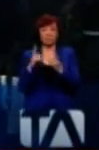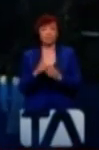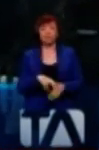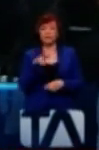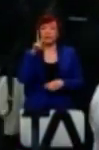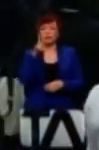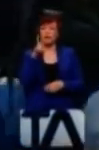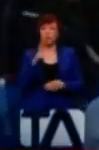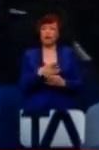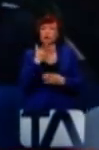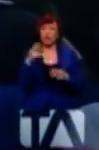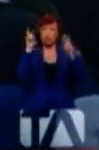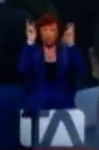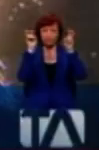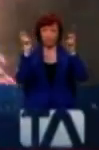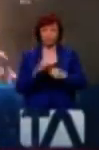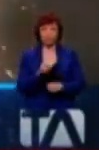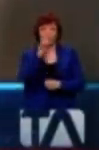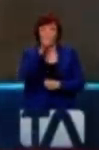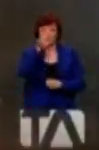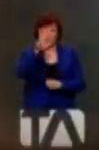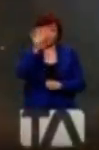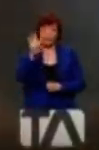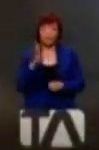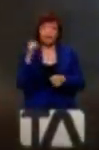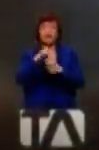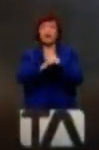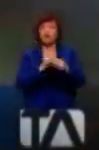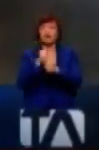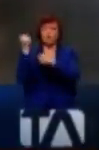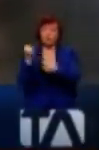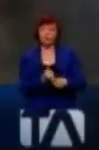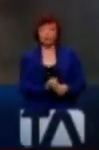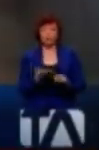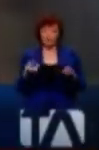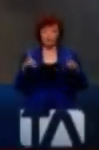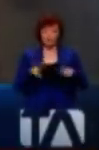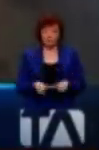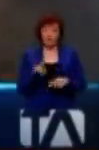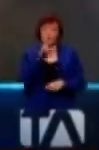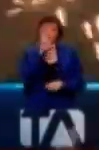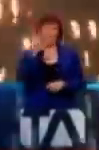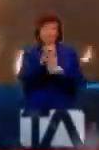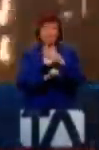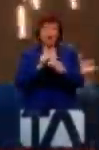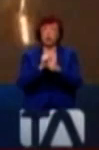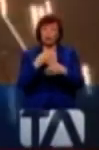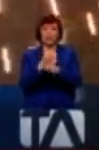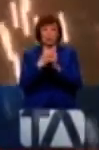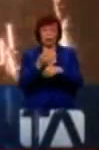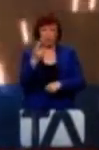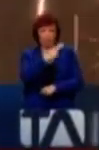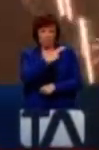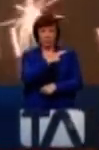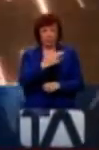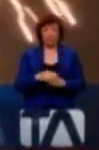motivos de celebración: los 234 años del natalicio de Simón Bolívar y los 25 años de funcionamiento de esta universidad